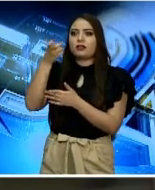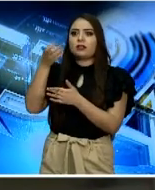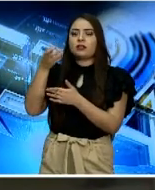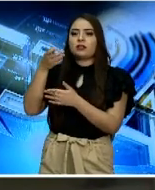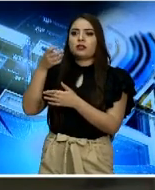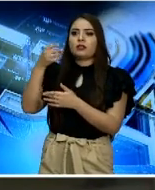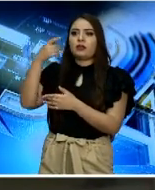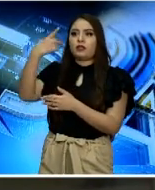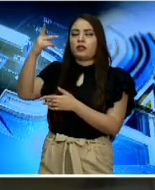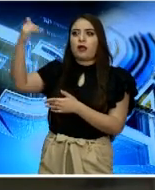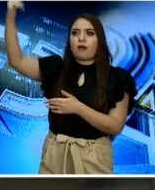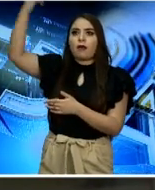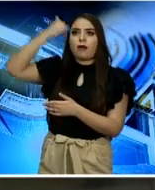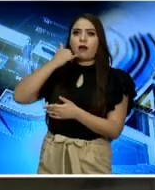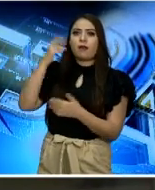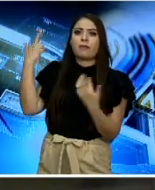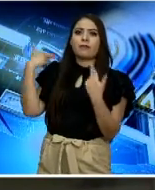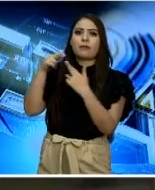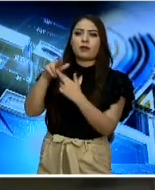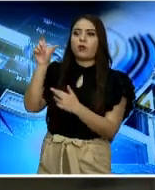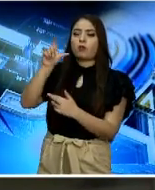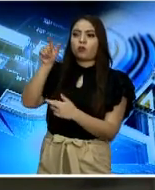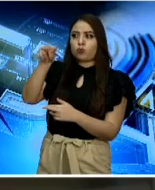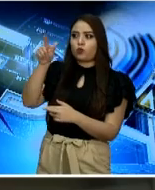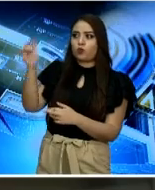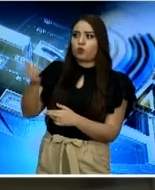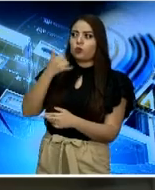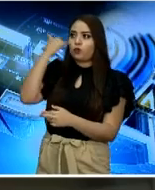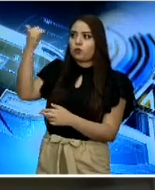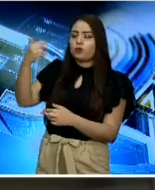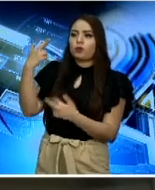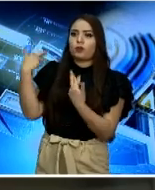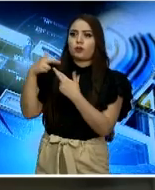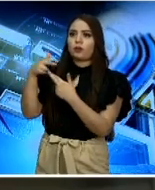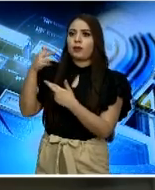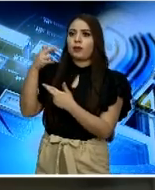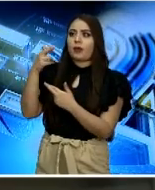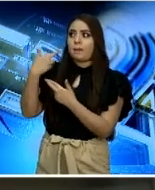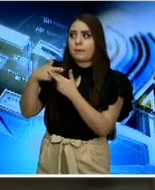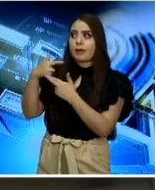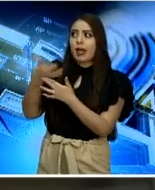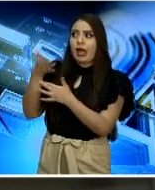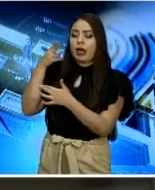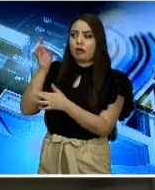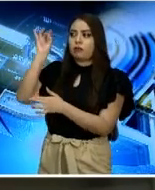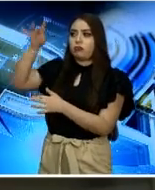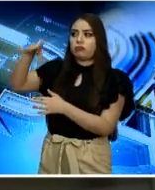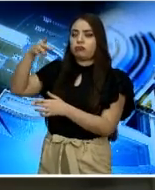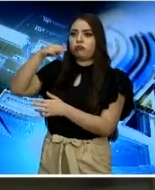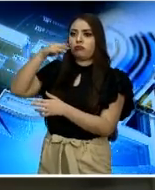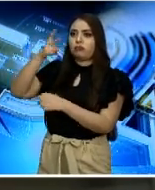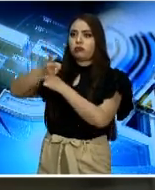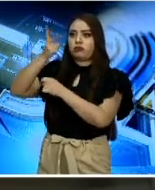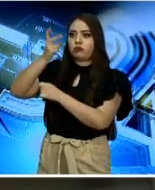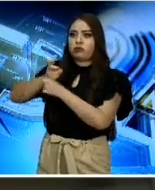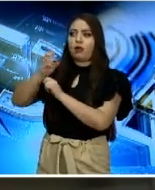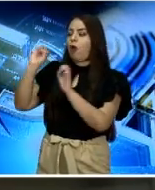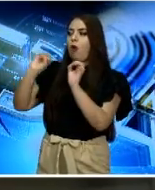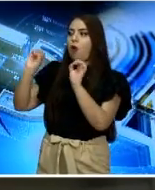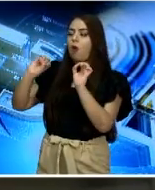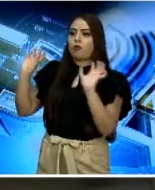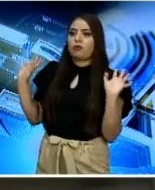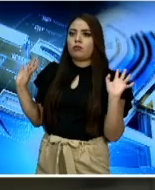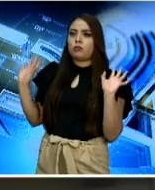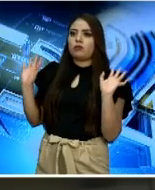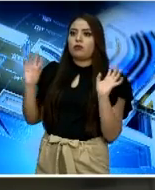maestra una vez que tú le preguntas si... Sí, ¿qué, sí, qué ocurría? ¿Hubo previa una invitación o fue a partir